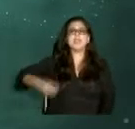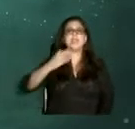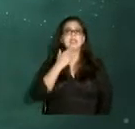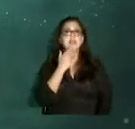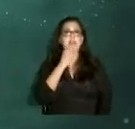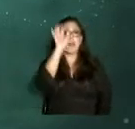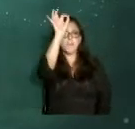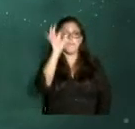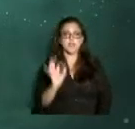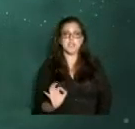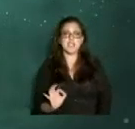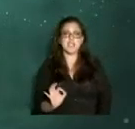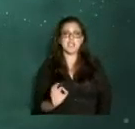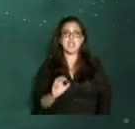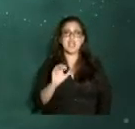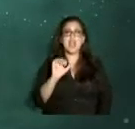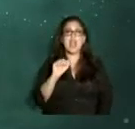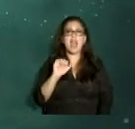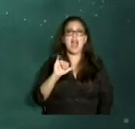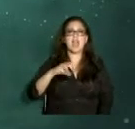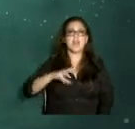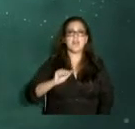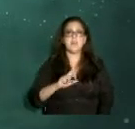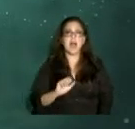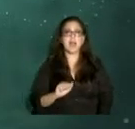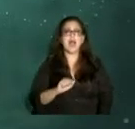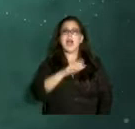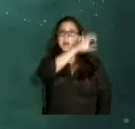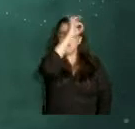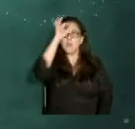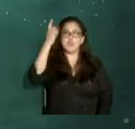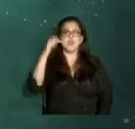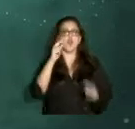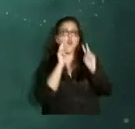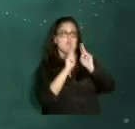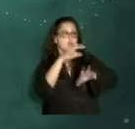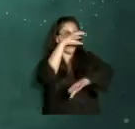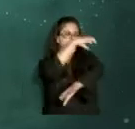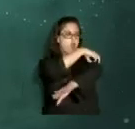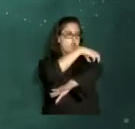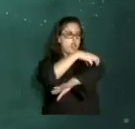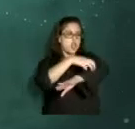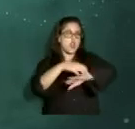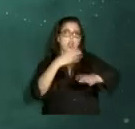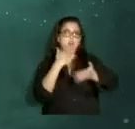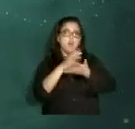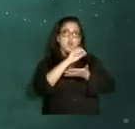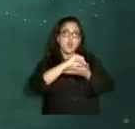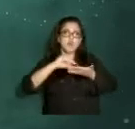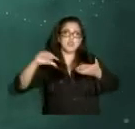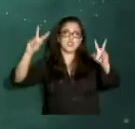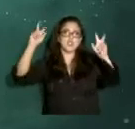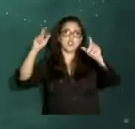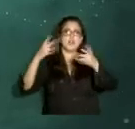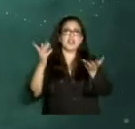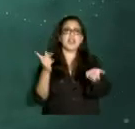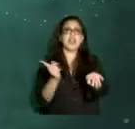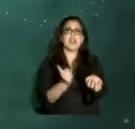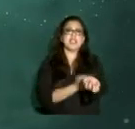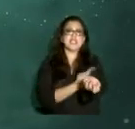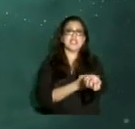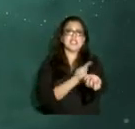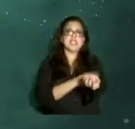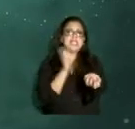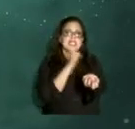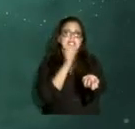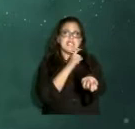porcentaje de ancestría aymara y mapuche. ¿Y qué observamos? Que en las distintas regiones, a medida que aumenta la ancestría aymara, disminuyen los casos de hospitalizaciones